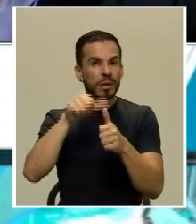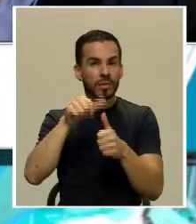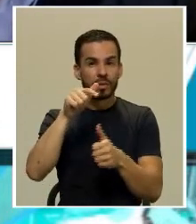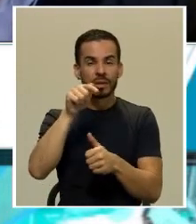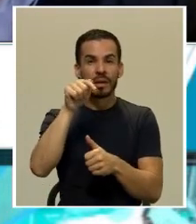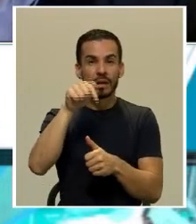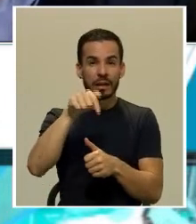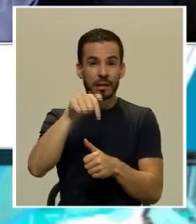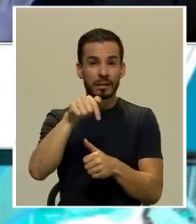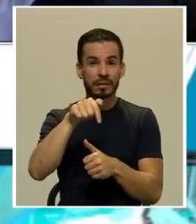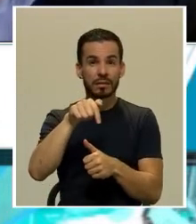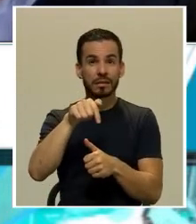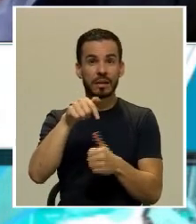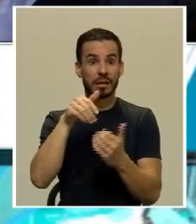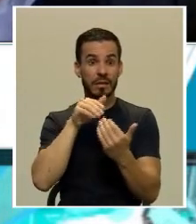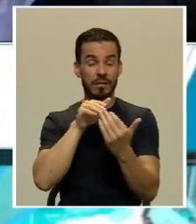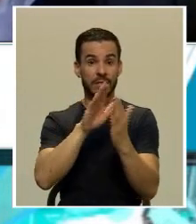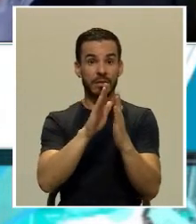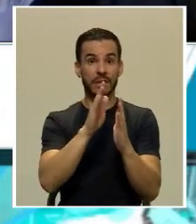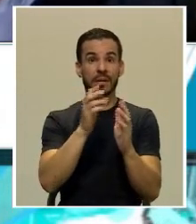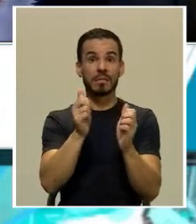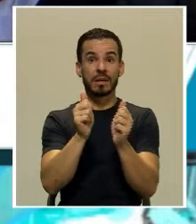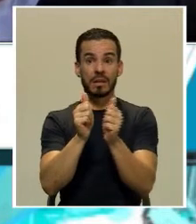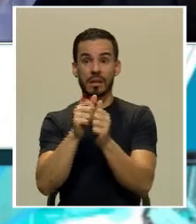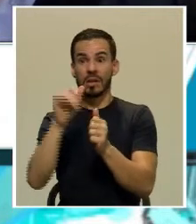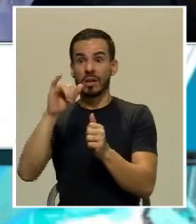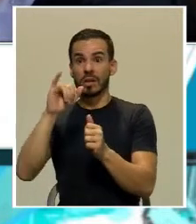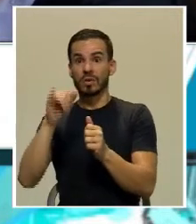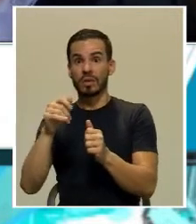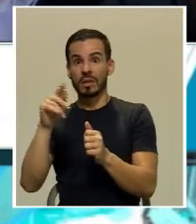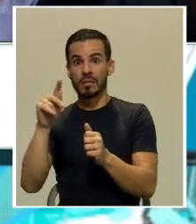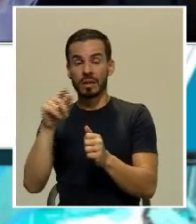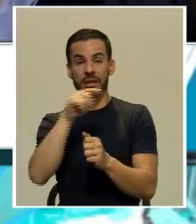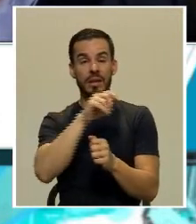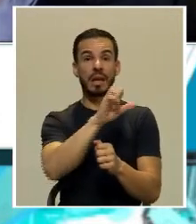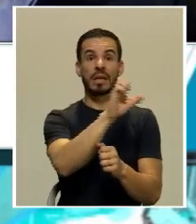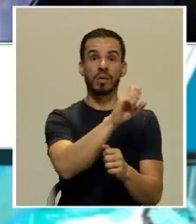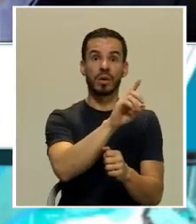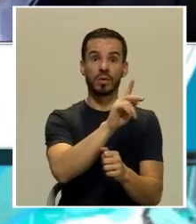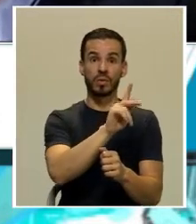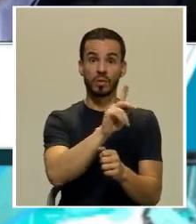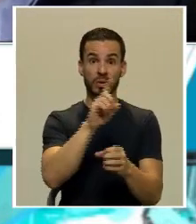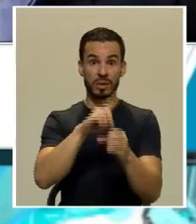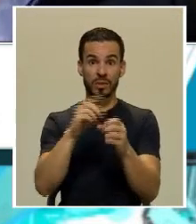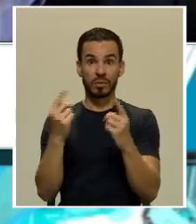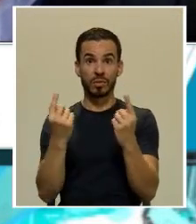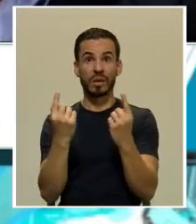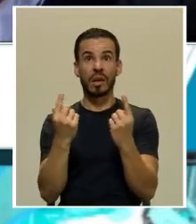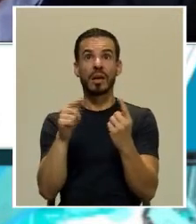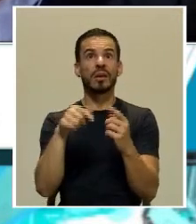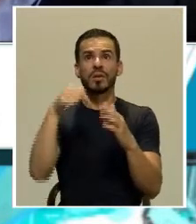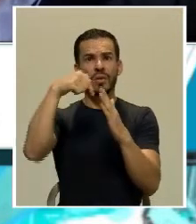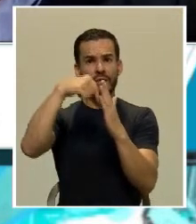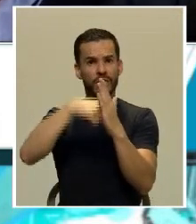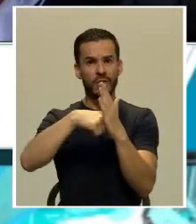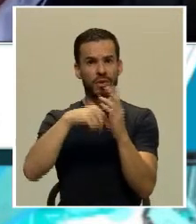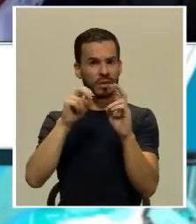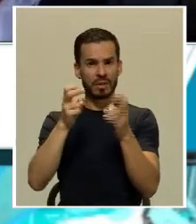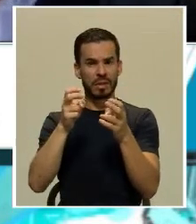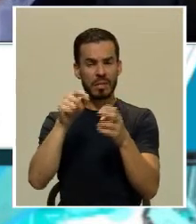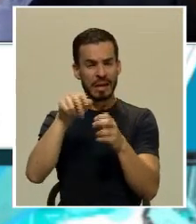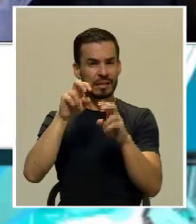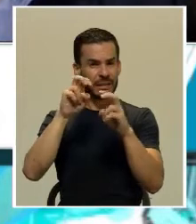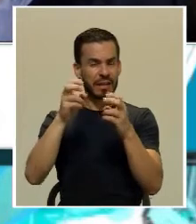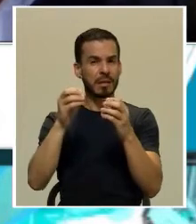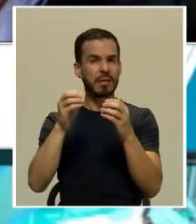además este enfrentamiento entre Jonathan Prendas y Eduardo Cruzan ocurre por un tema que ni siquiera es de fondo. Era un